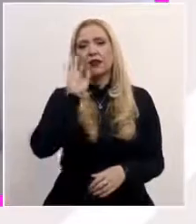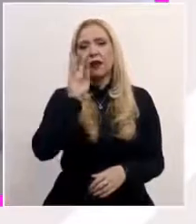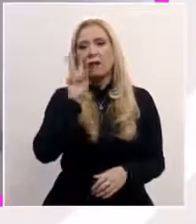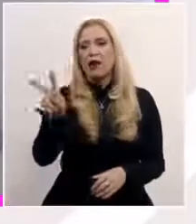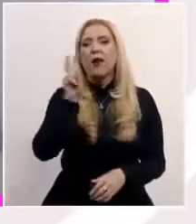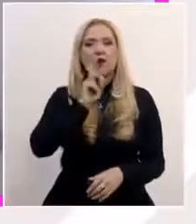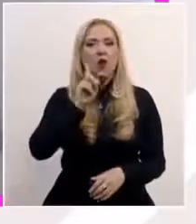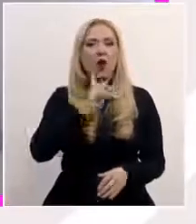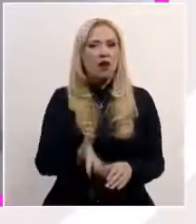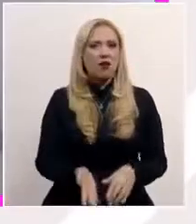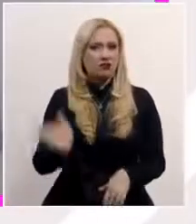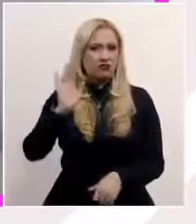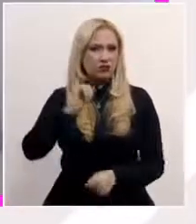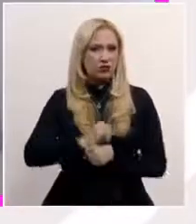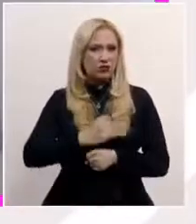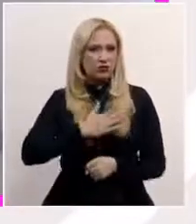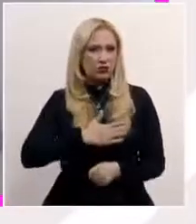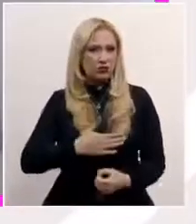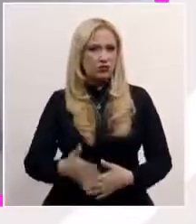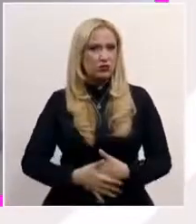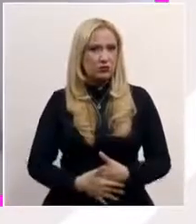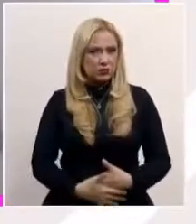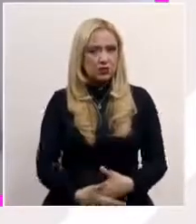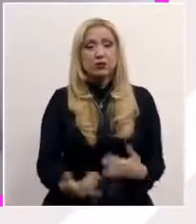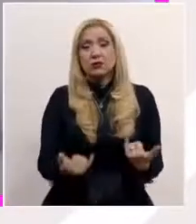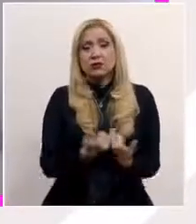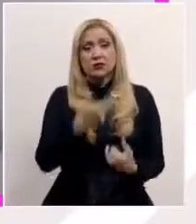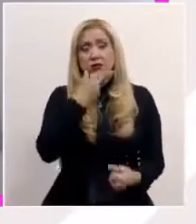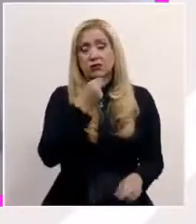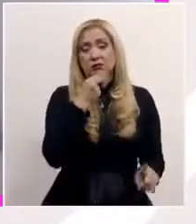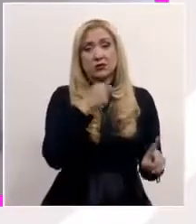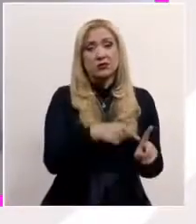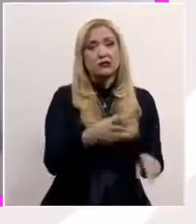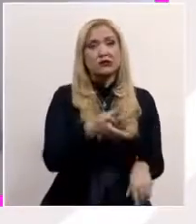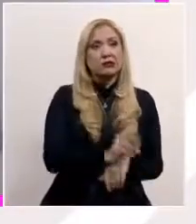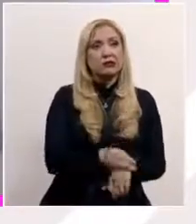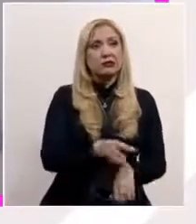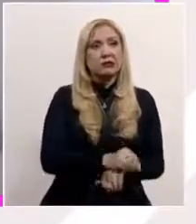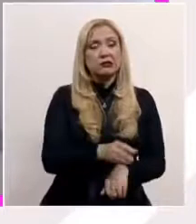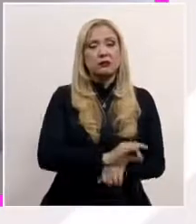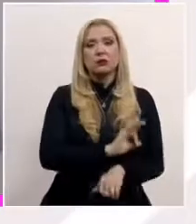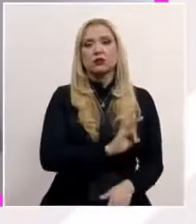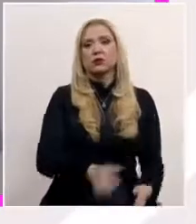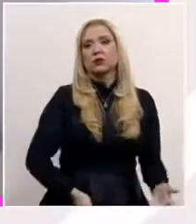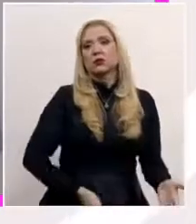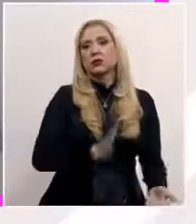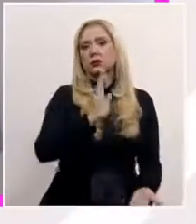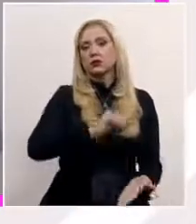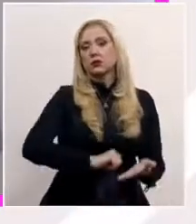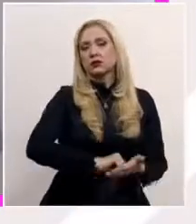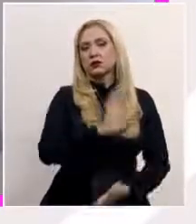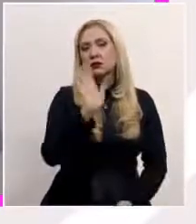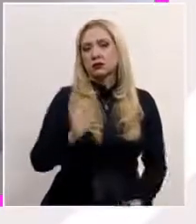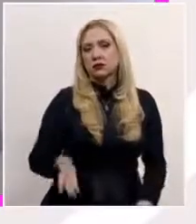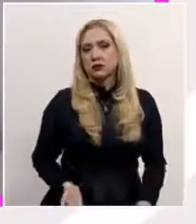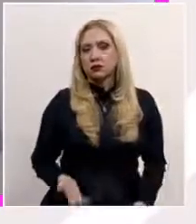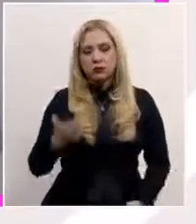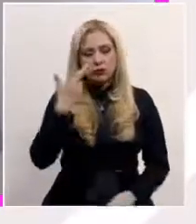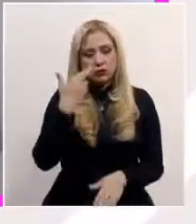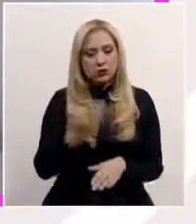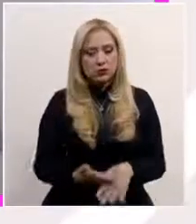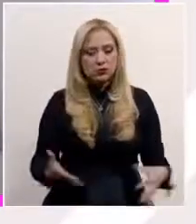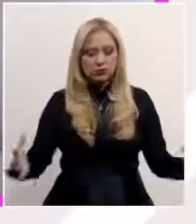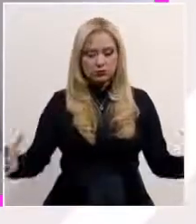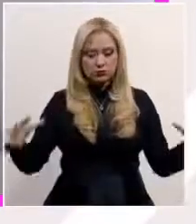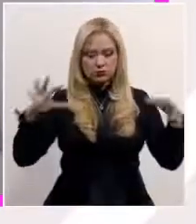sea, creo que toda esta parte en cuanto a la corresponsabilidad que